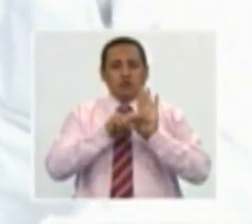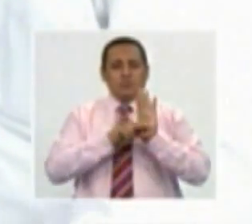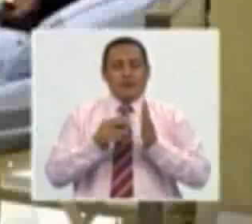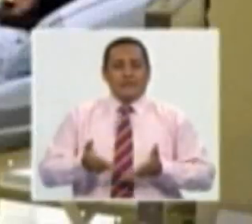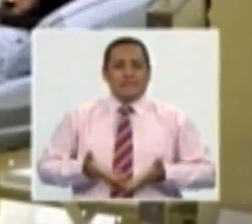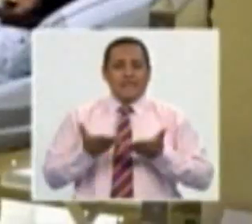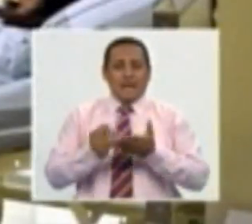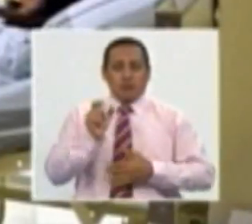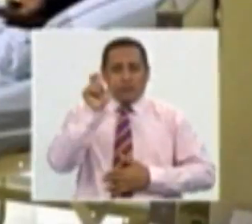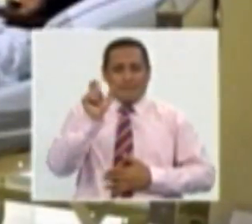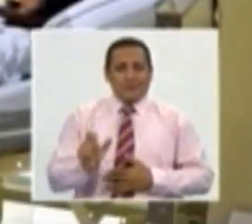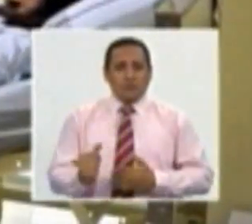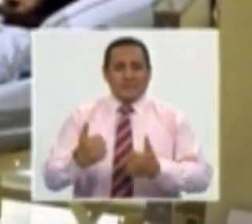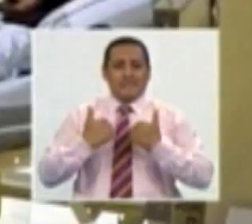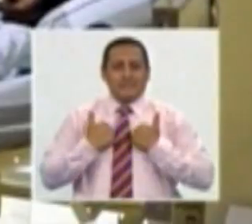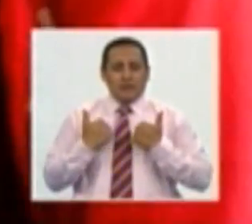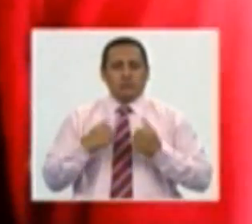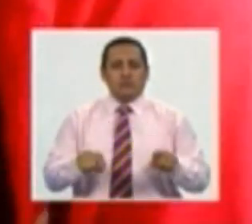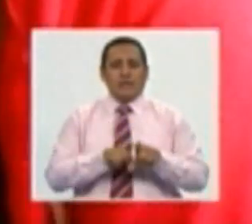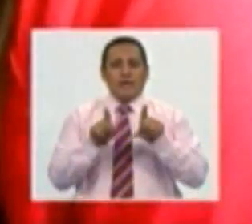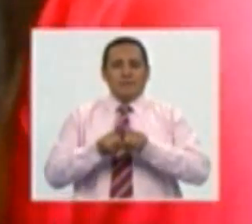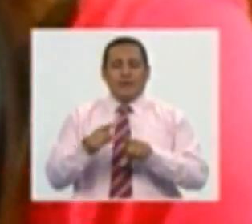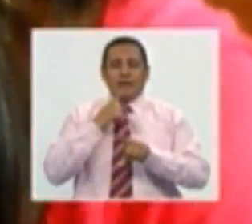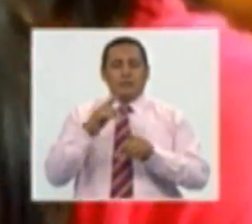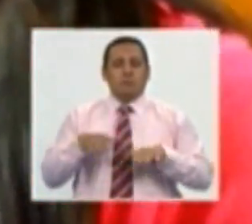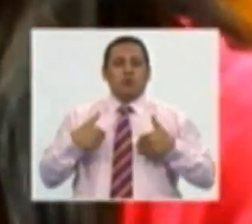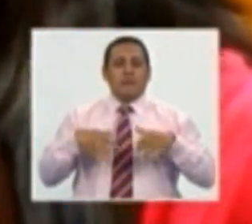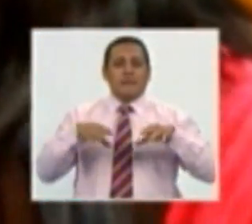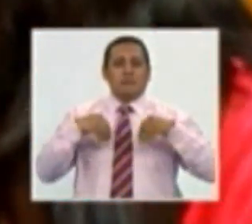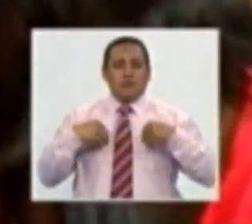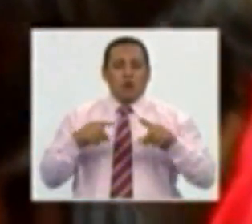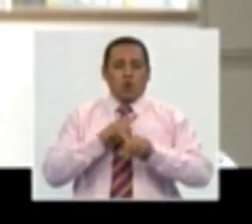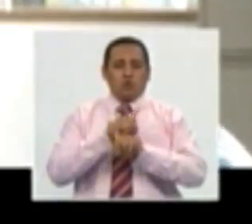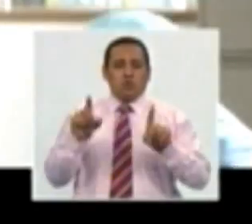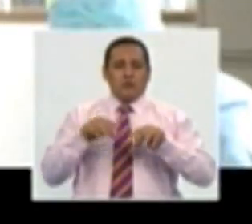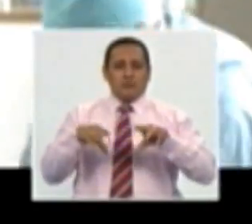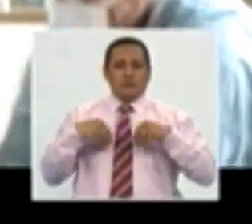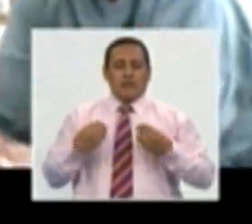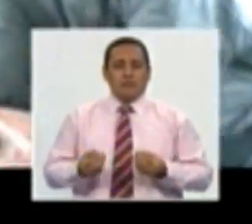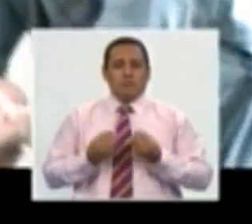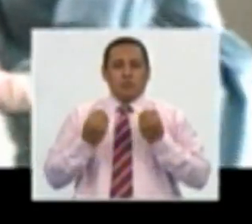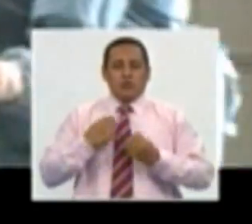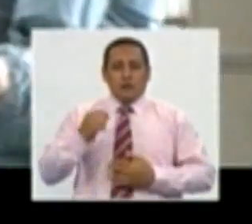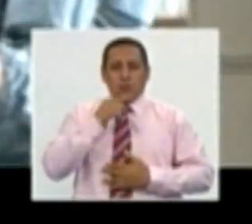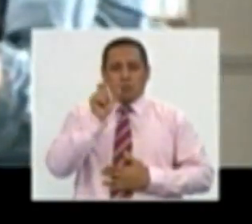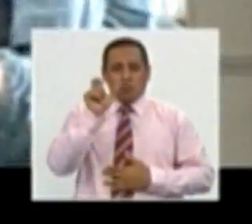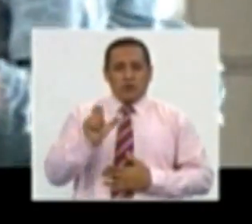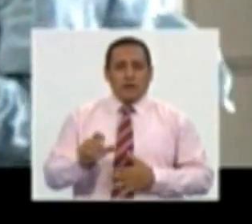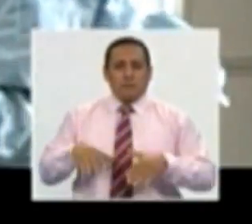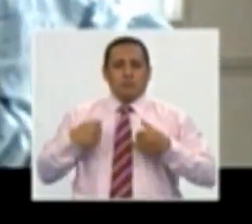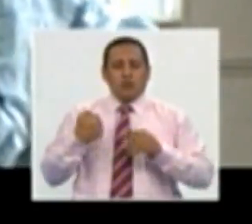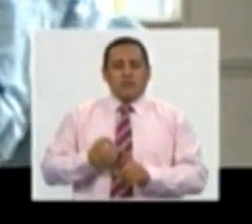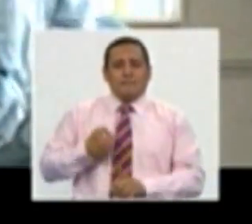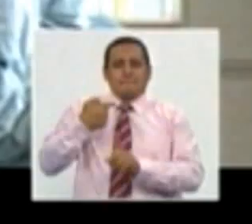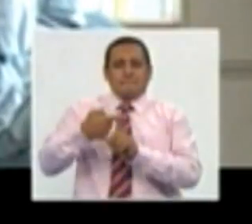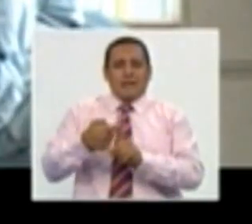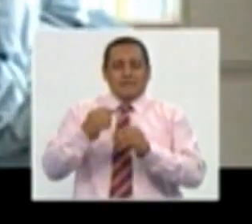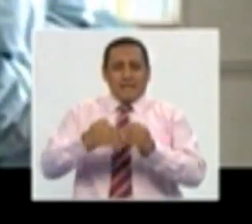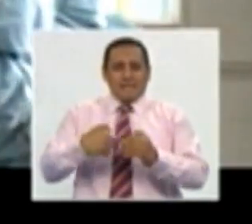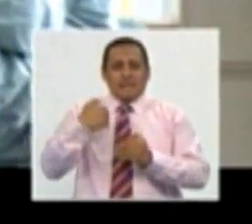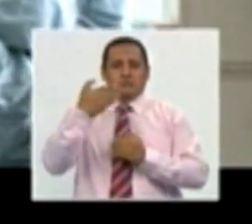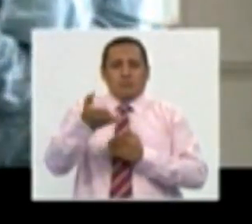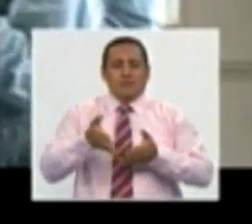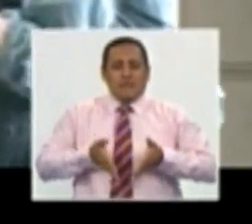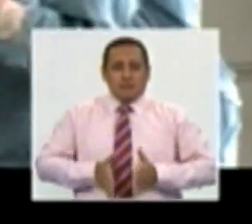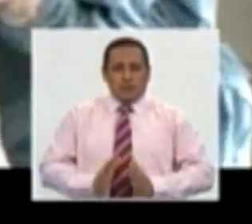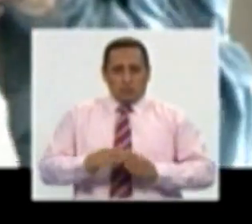norma permite que el descanso prenatal sea optativo, pues señala que la trabajadora gestante puede acumularlo al